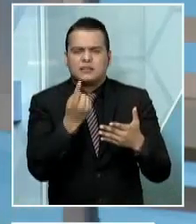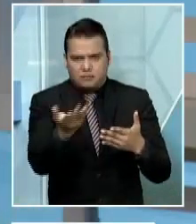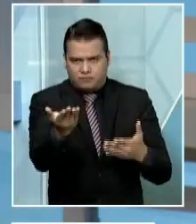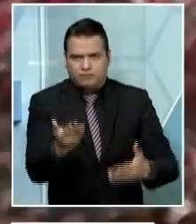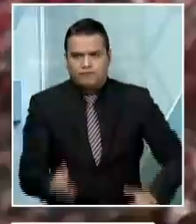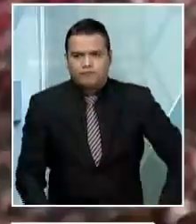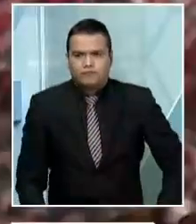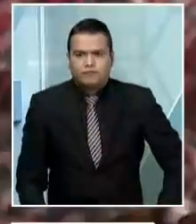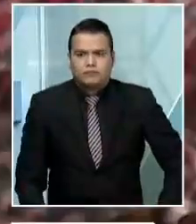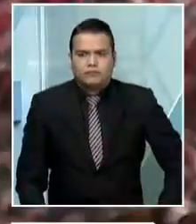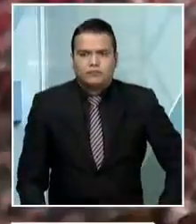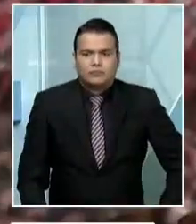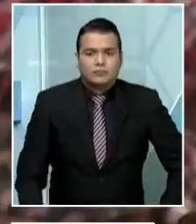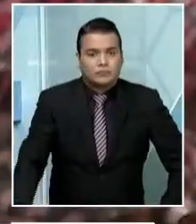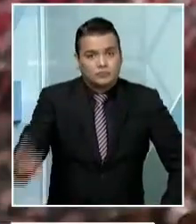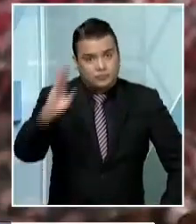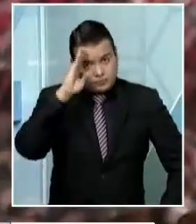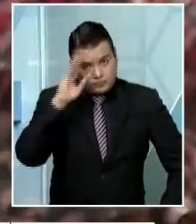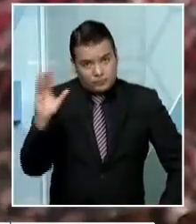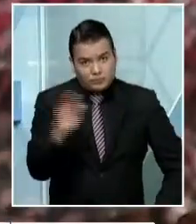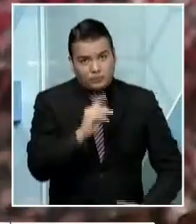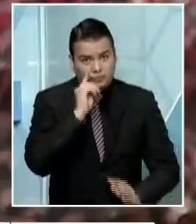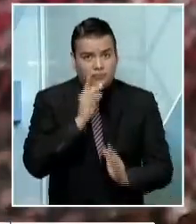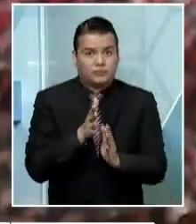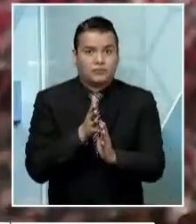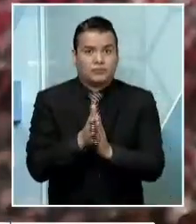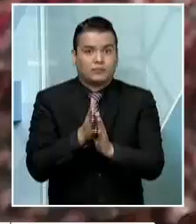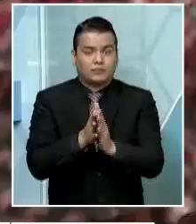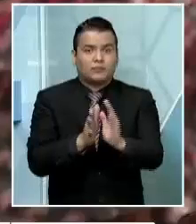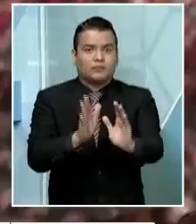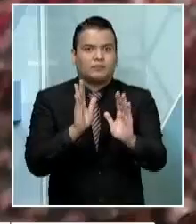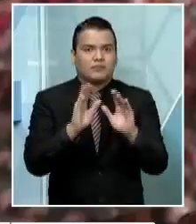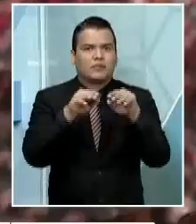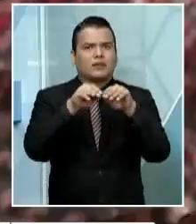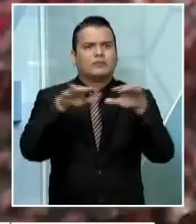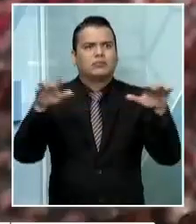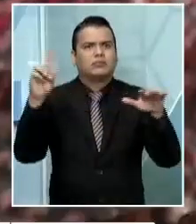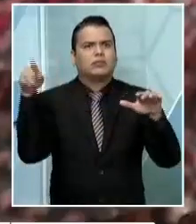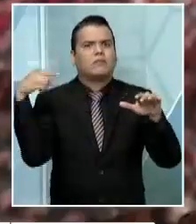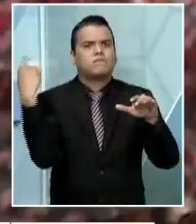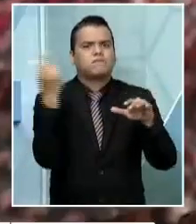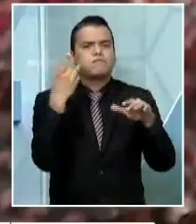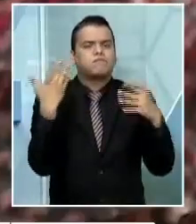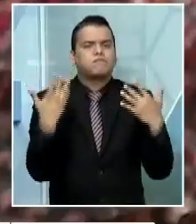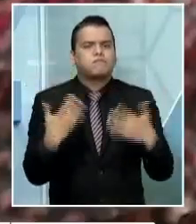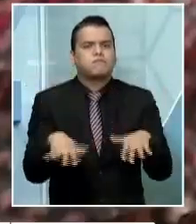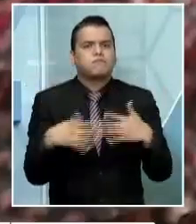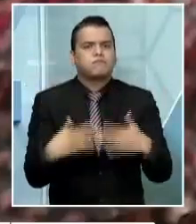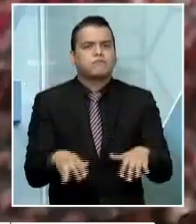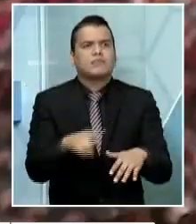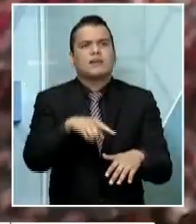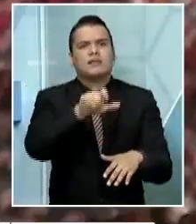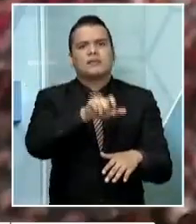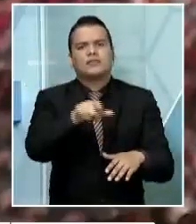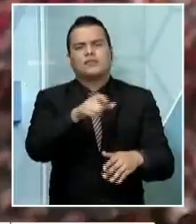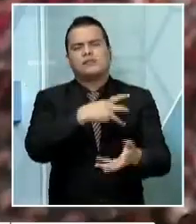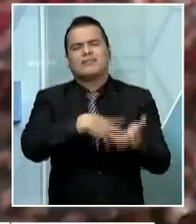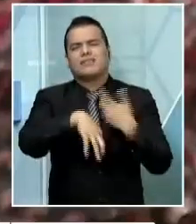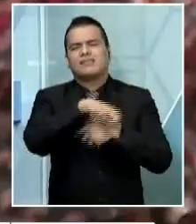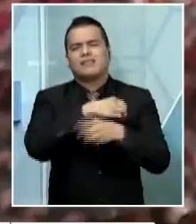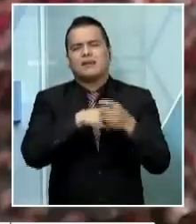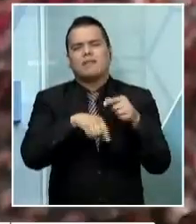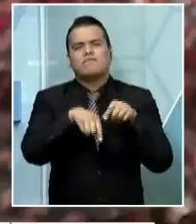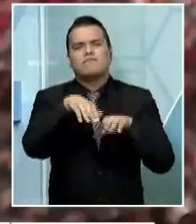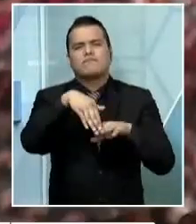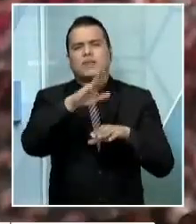Adelante. Hola, ¿qué tal? Buenas tardes. Pues mire, debido a los brotes de indisciplina que se han presentado en los últimos días en moteles, restaurantes y